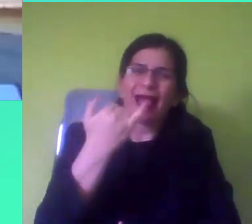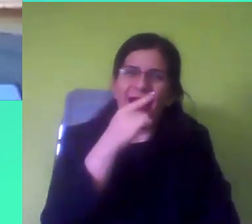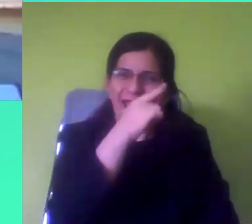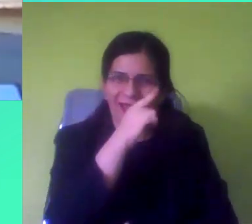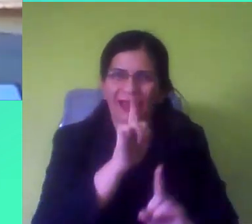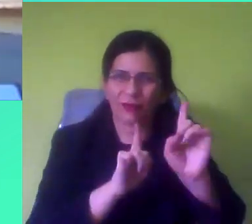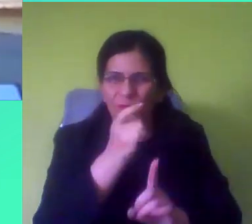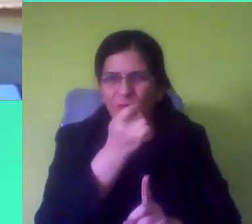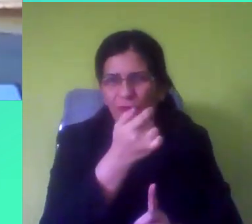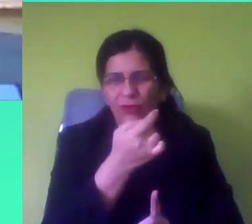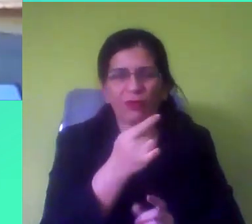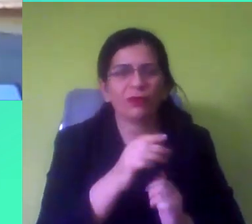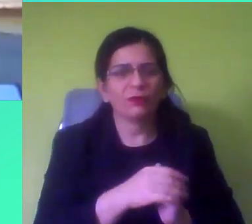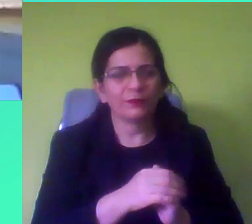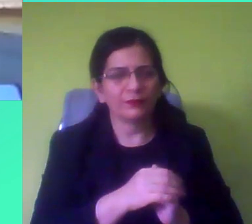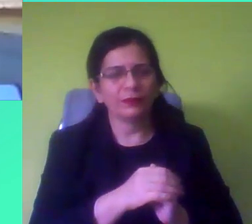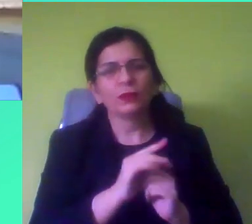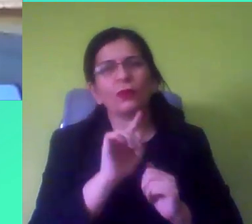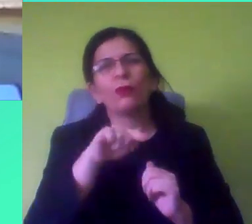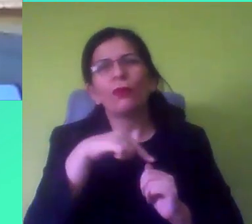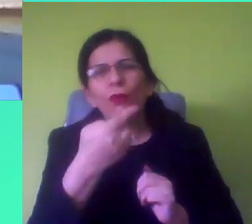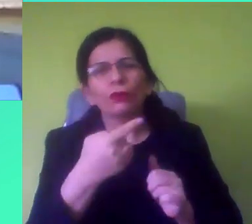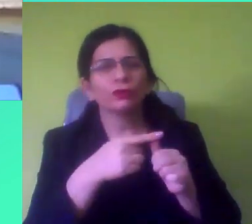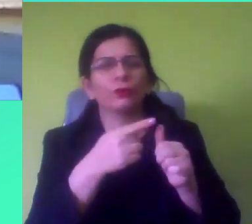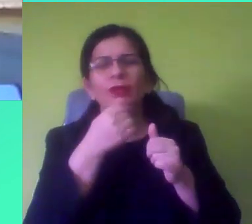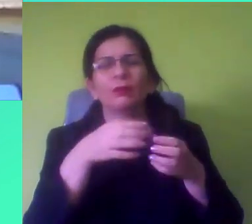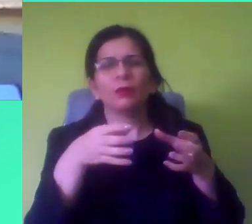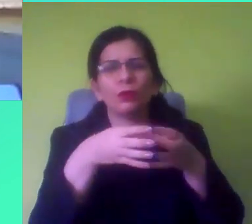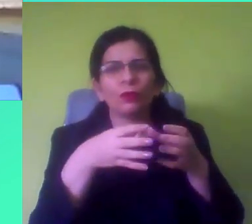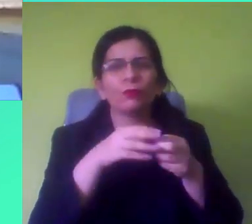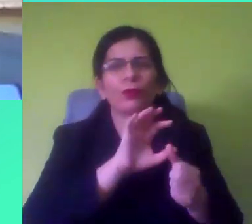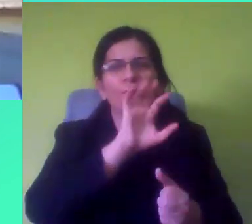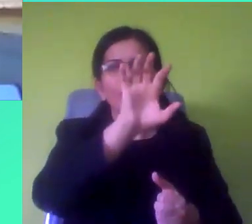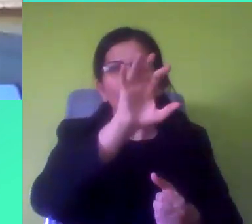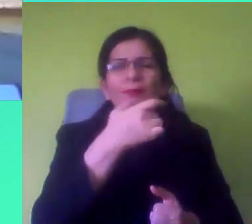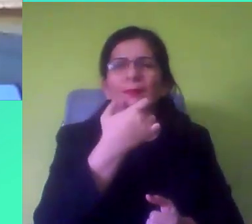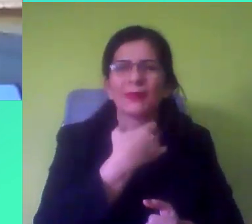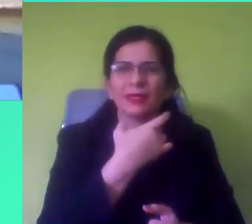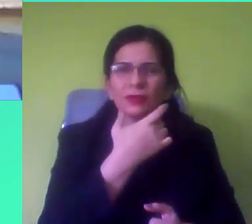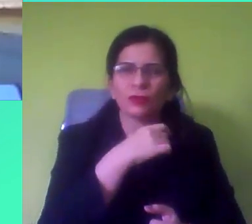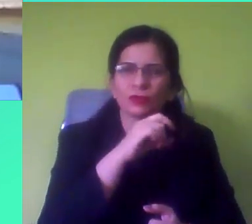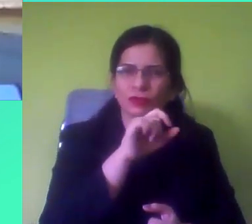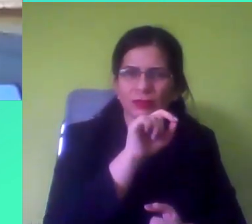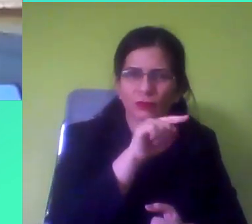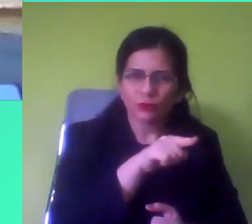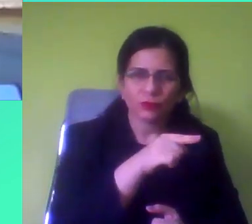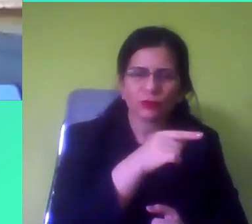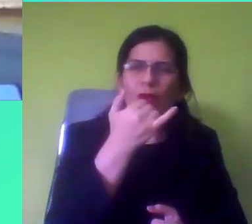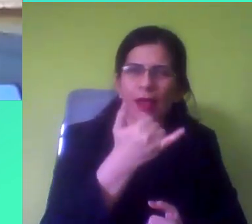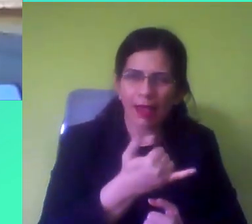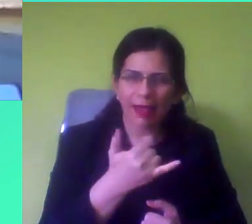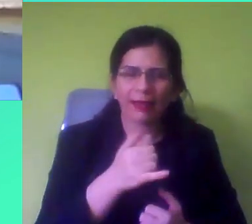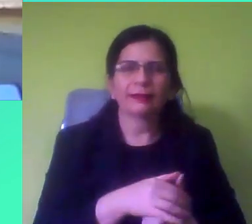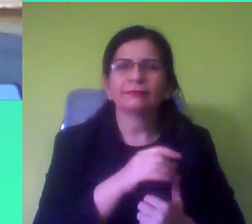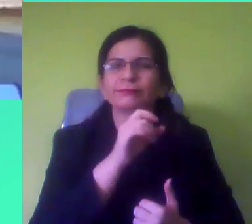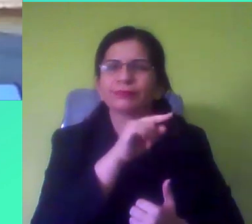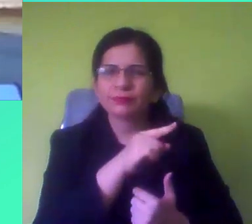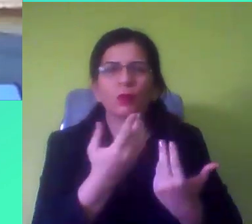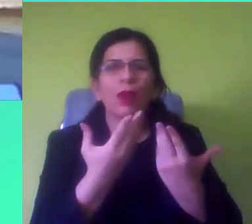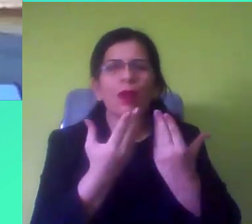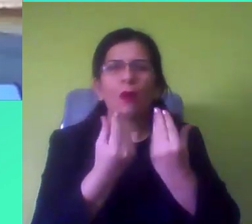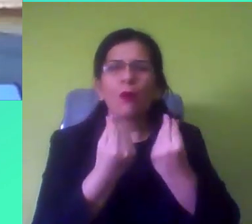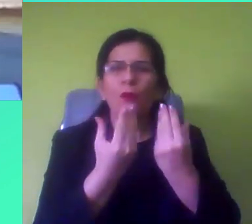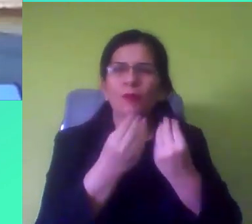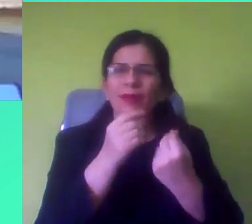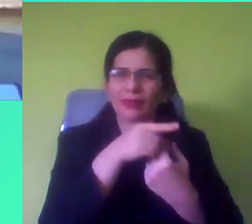Andes centrales, que son principalmente los Andes de Mendoza. Y en los Andes húmedos los podemos separar en los